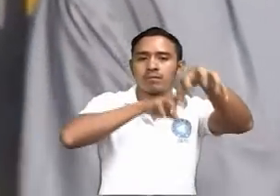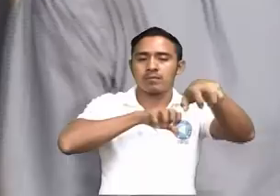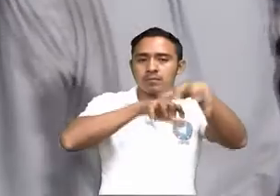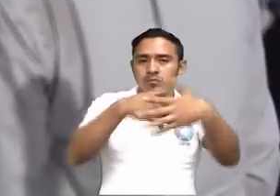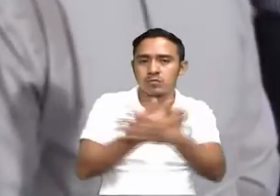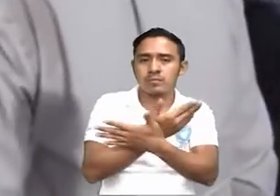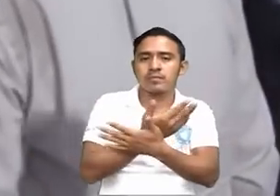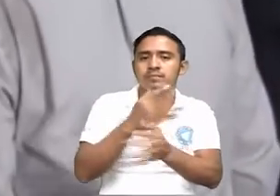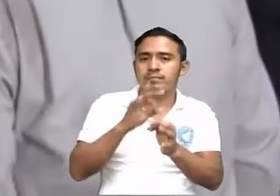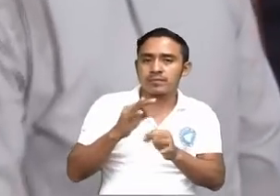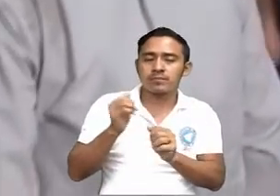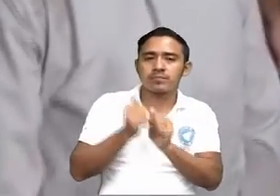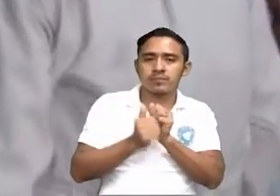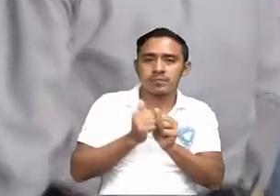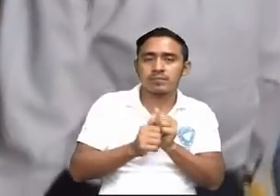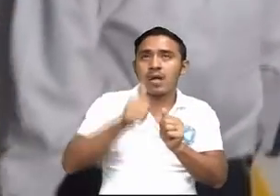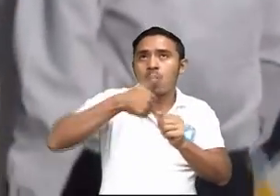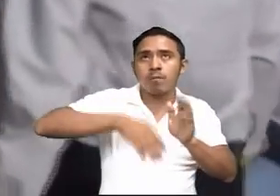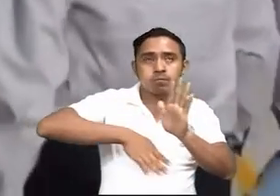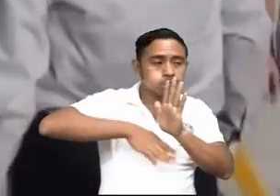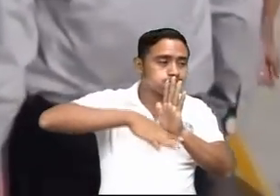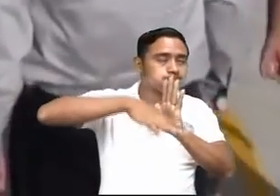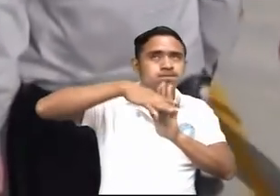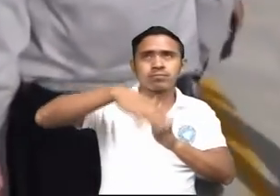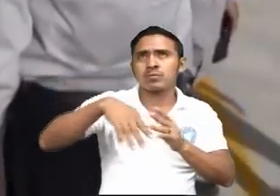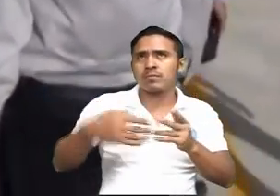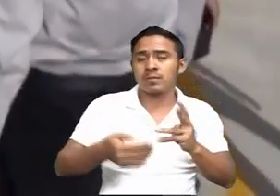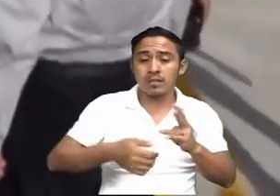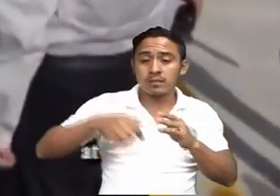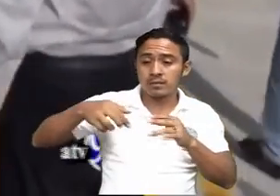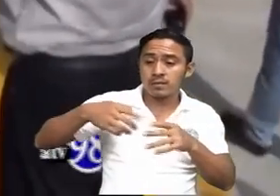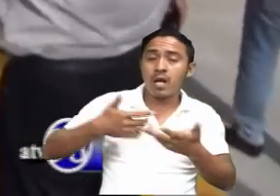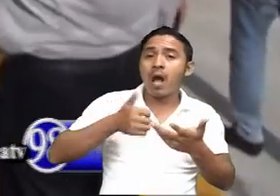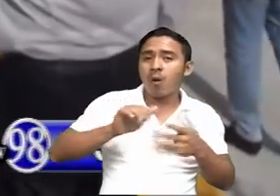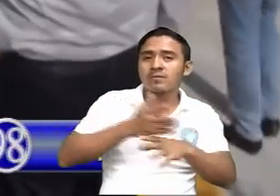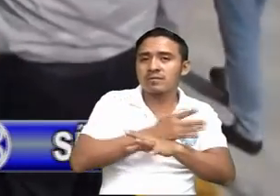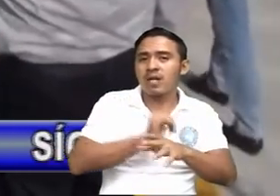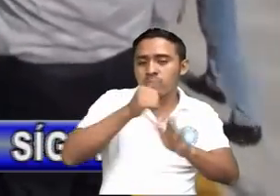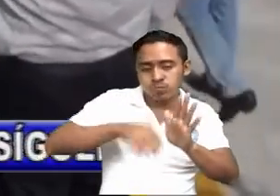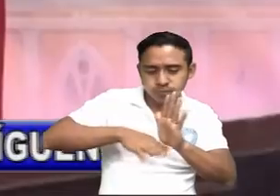respuesta inmediata al problema de inundaciones por el desborde del drenaje pluvial.